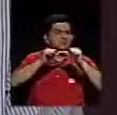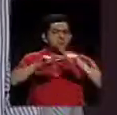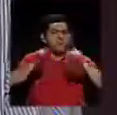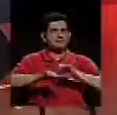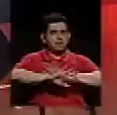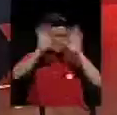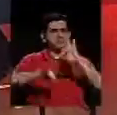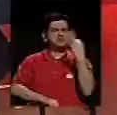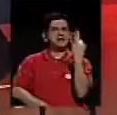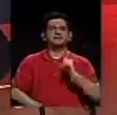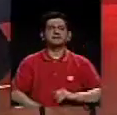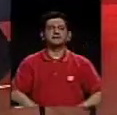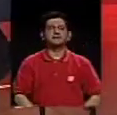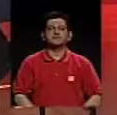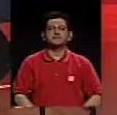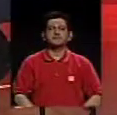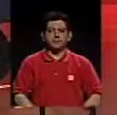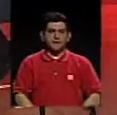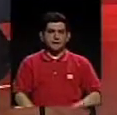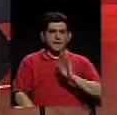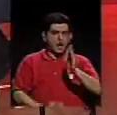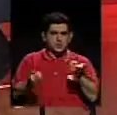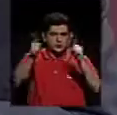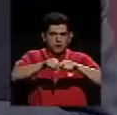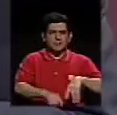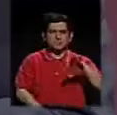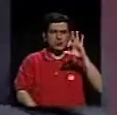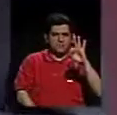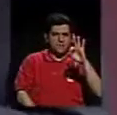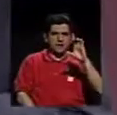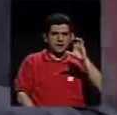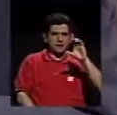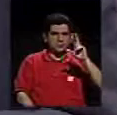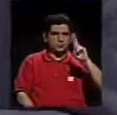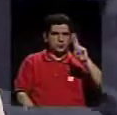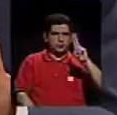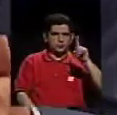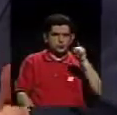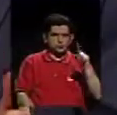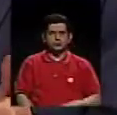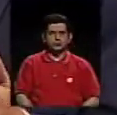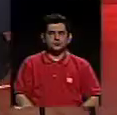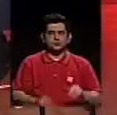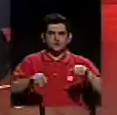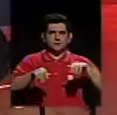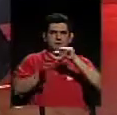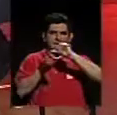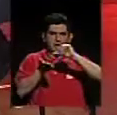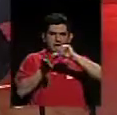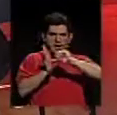con transparencia. Pero, digamos, en su caso, don Fernando, cuando la Asamblea rechazó su